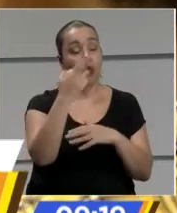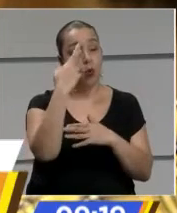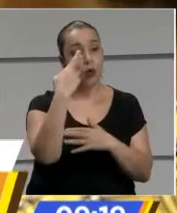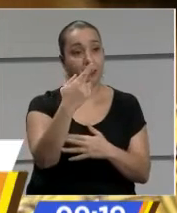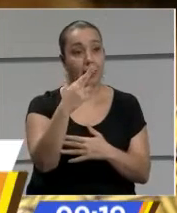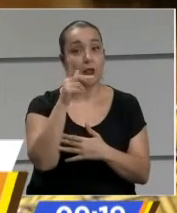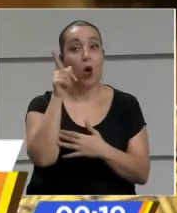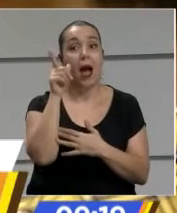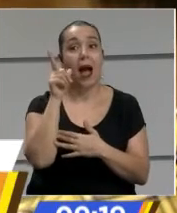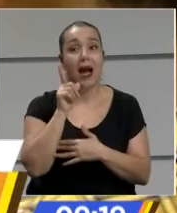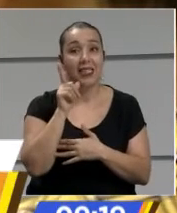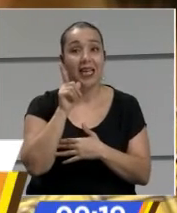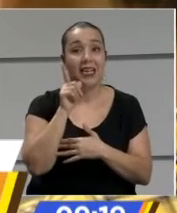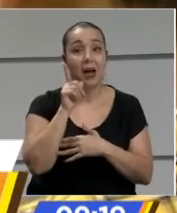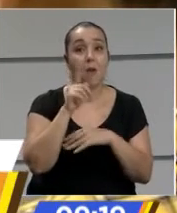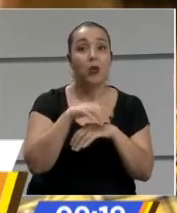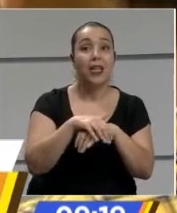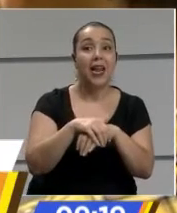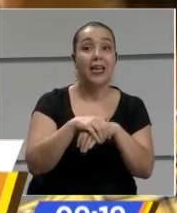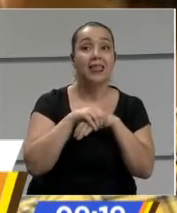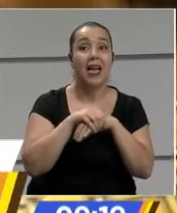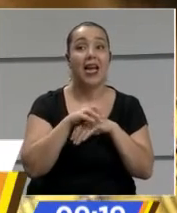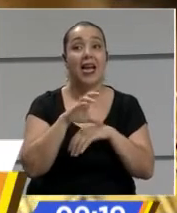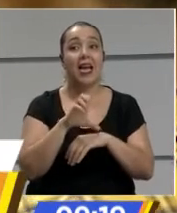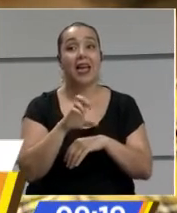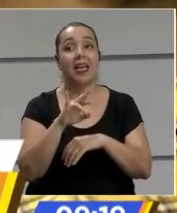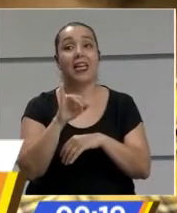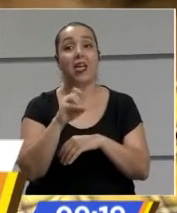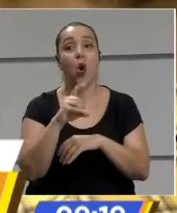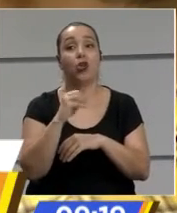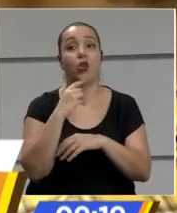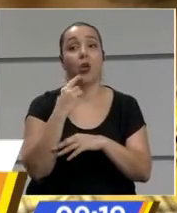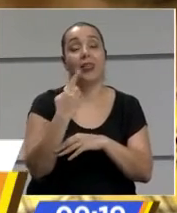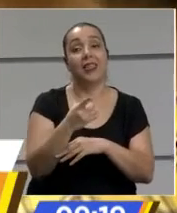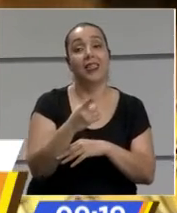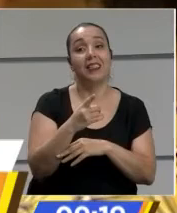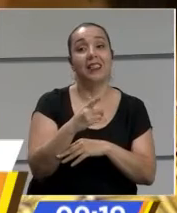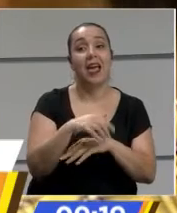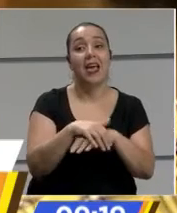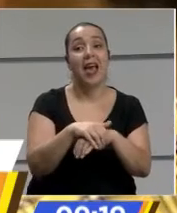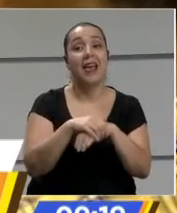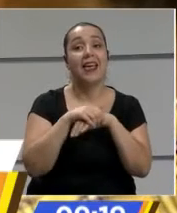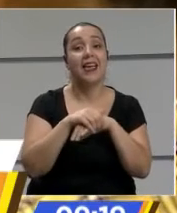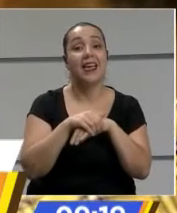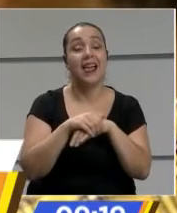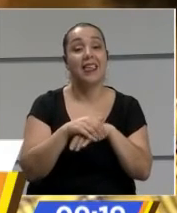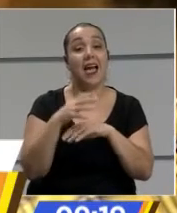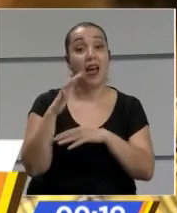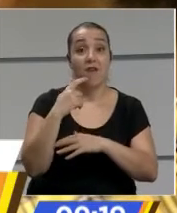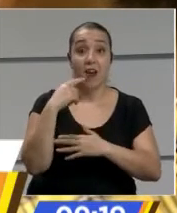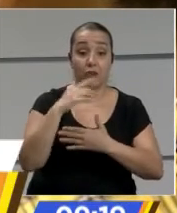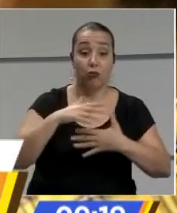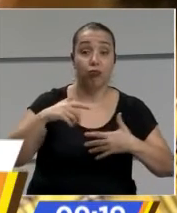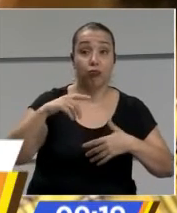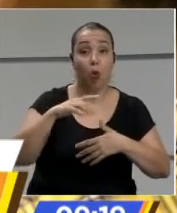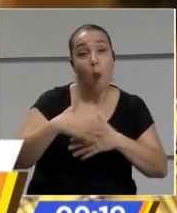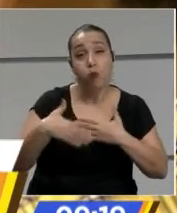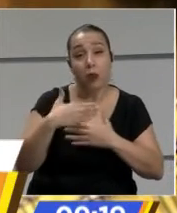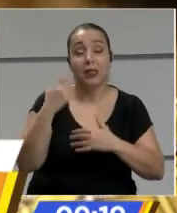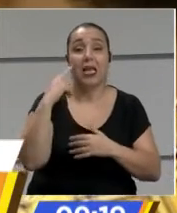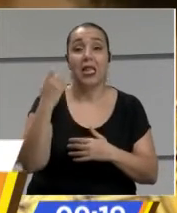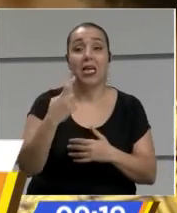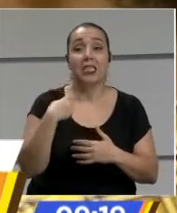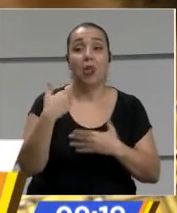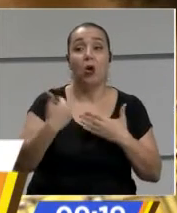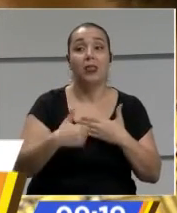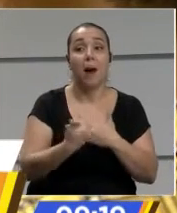Limón. El inglés que hablamos en Limón es inglés caribeño. Y el nombre correcto para